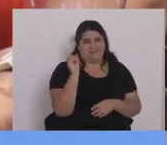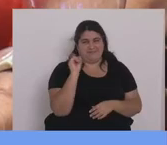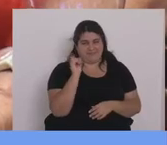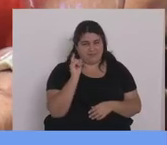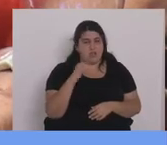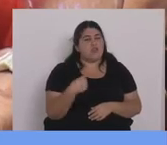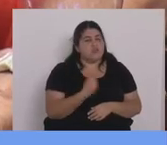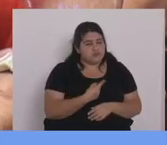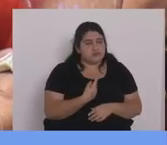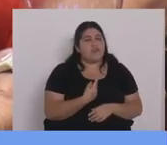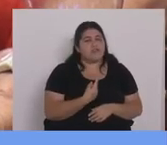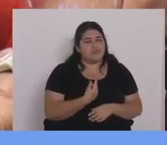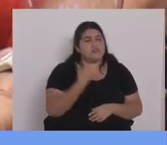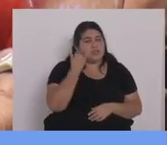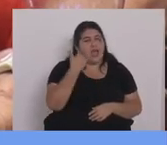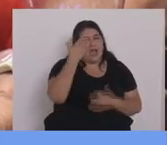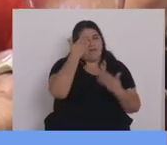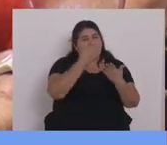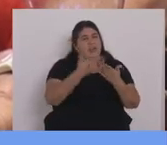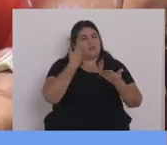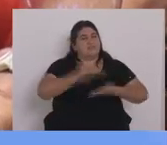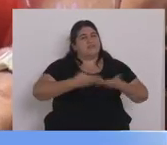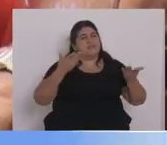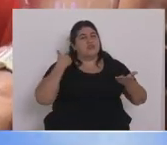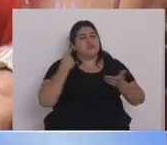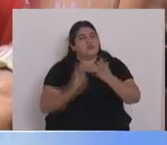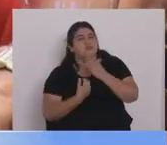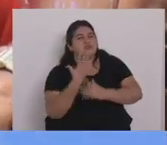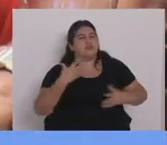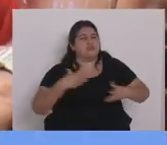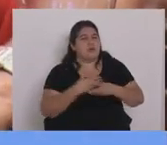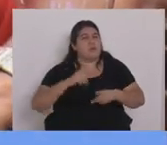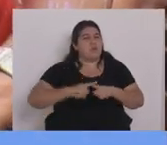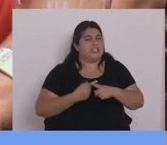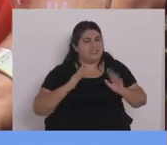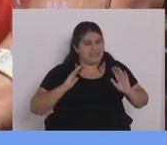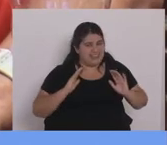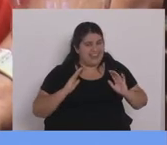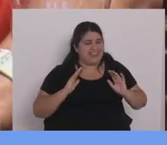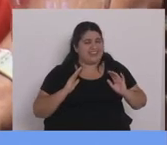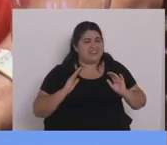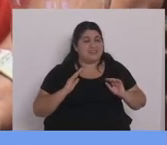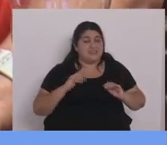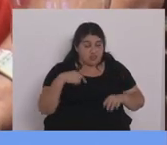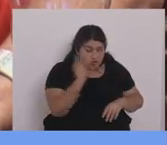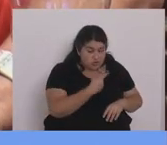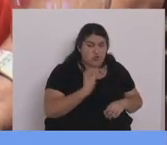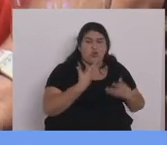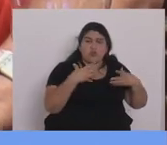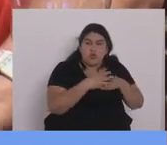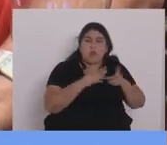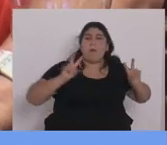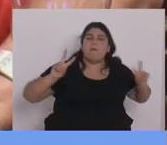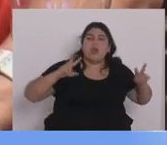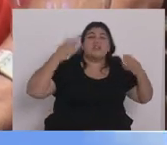fuimos frentistas cuando nacimos a la historia política de este país, sino que nadie más que nosotros los peronistas